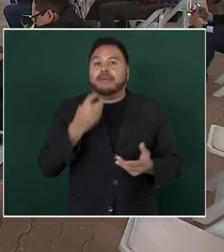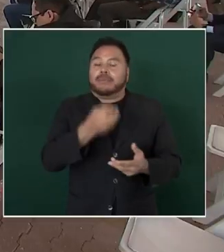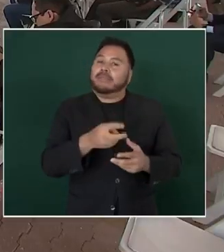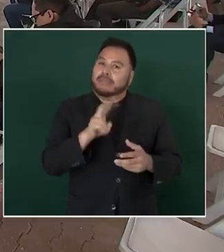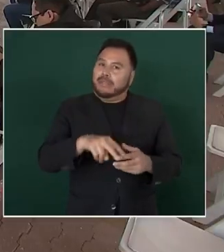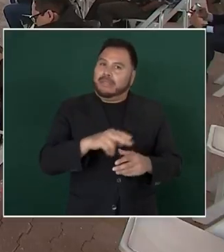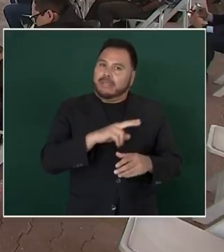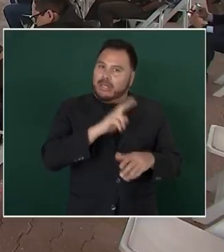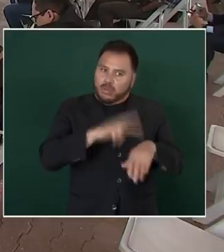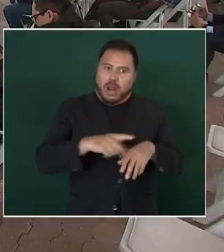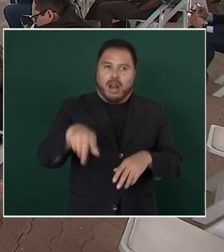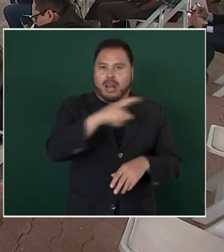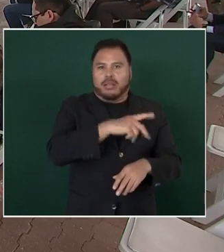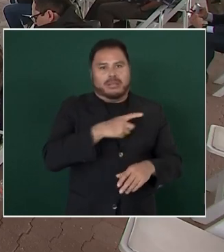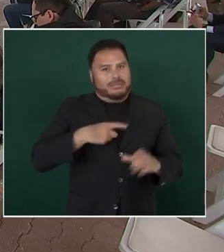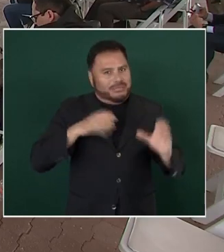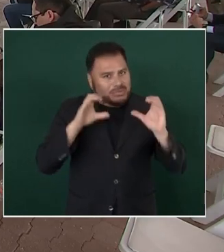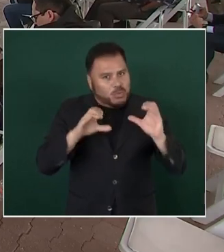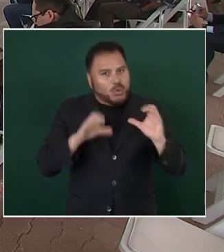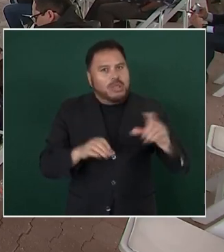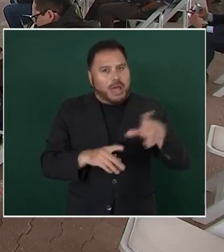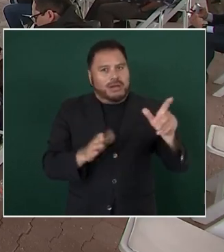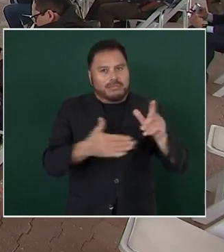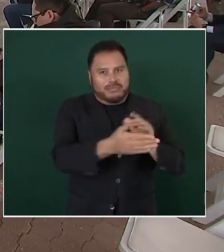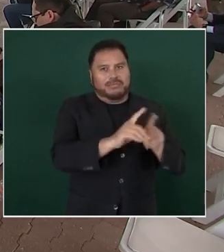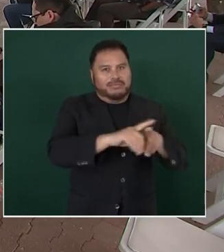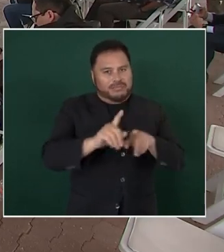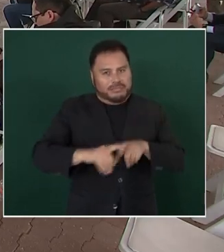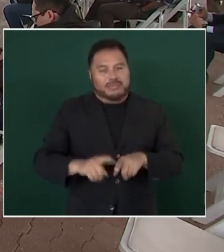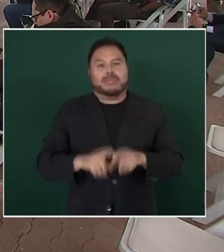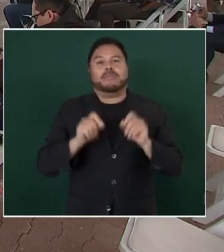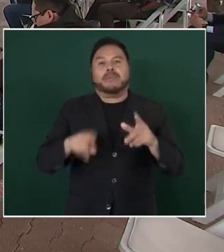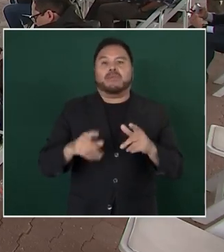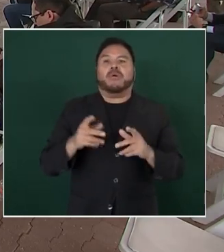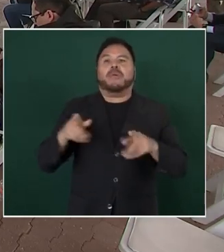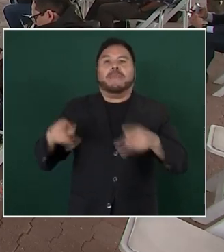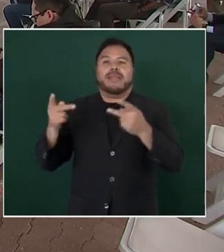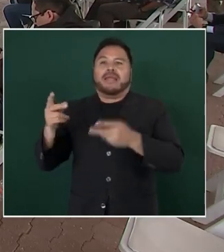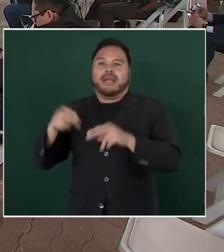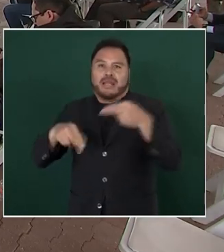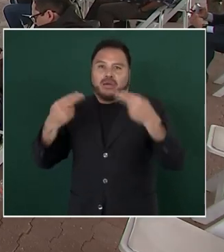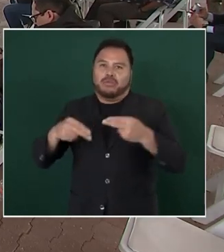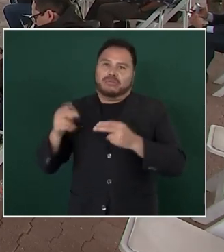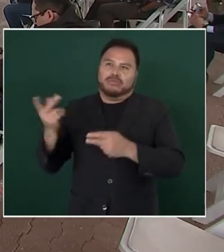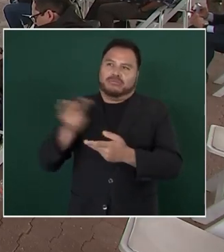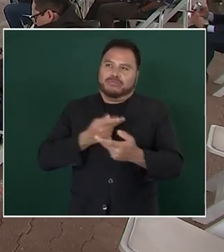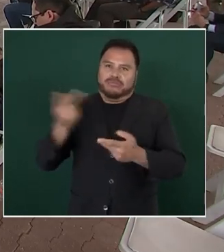responsabilidad, pero también cuidar nuestra relación comercial.